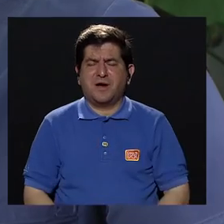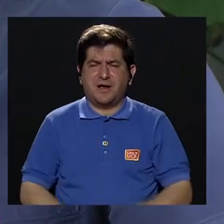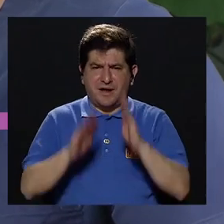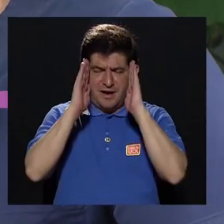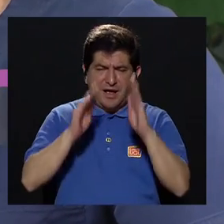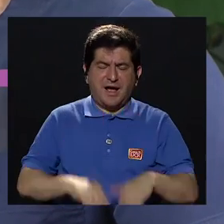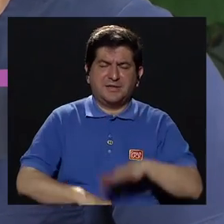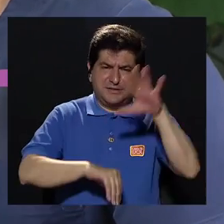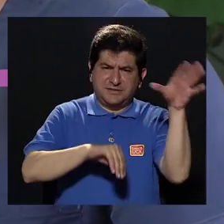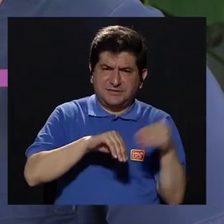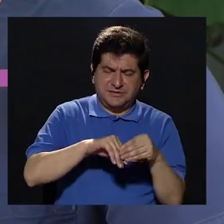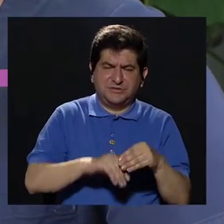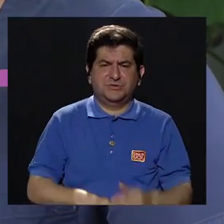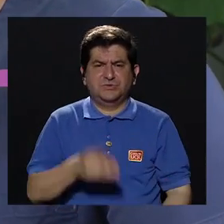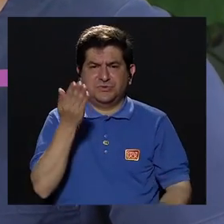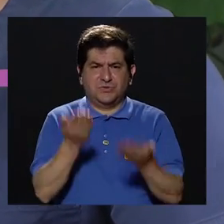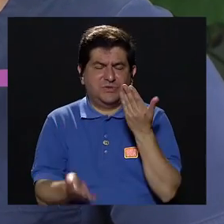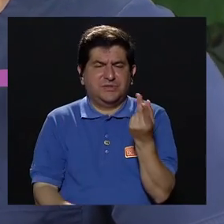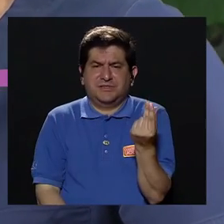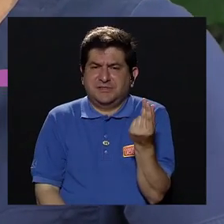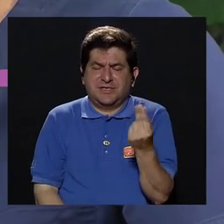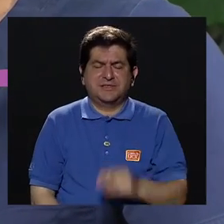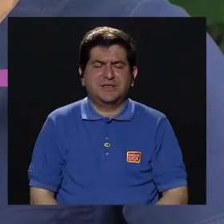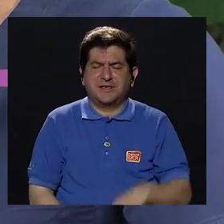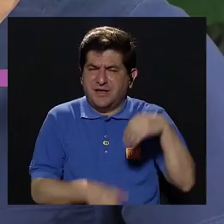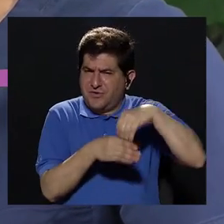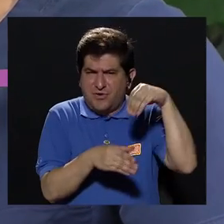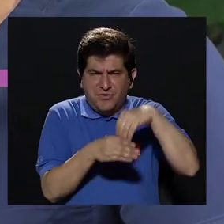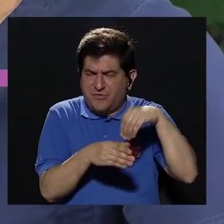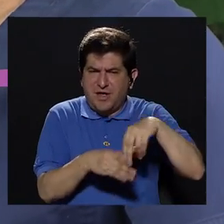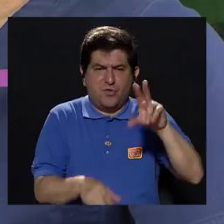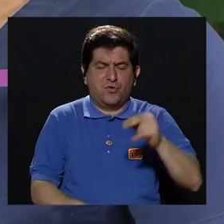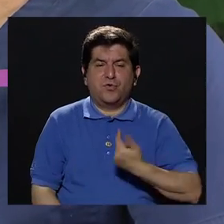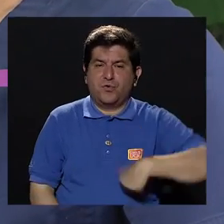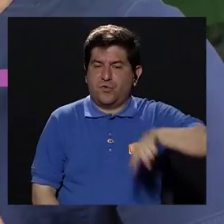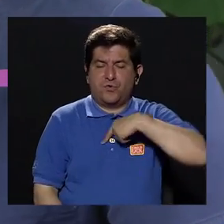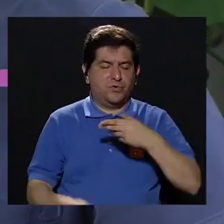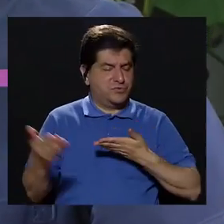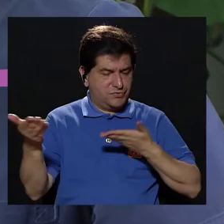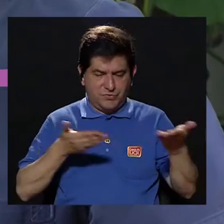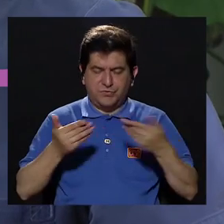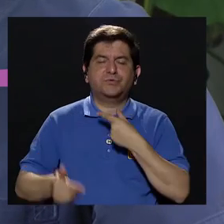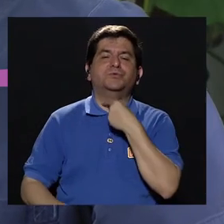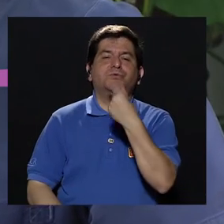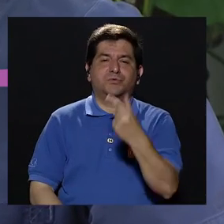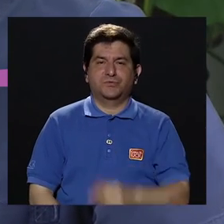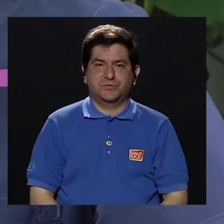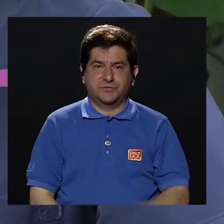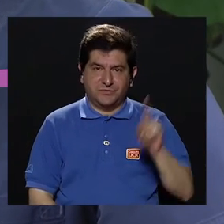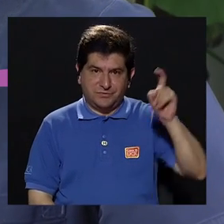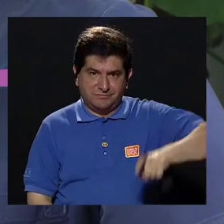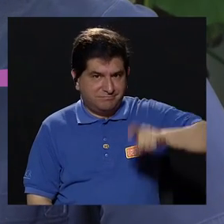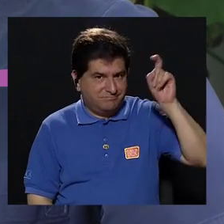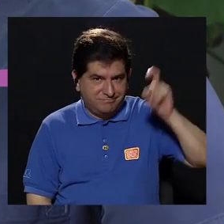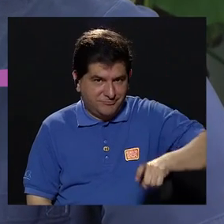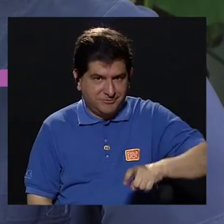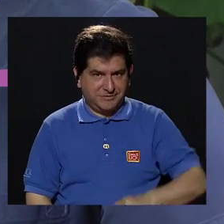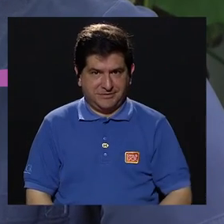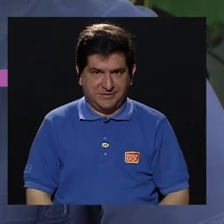una consulta extra, no tienen que ir a cancelar dinero de sus ahorros. Estamos para servirles, no